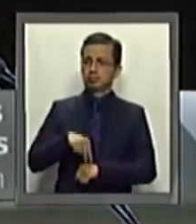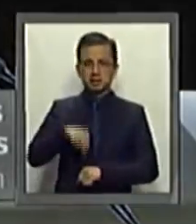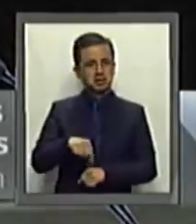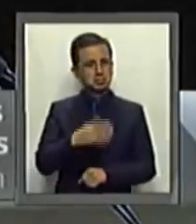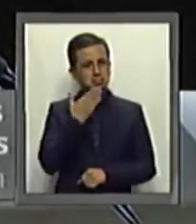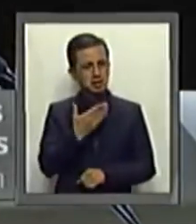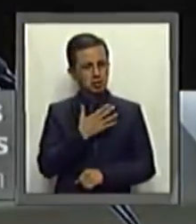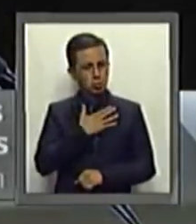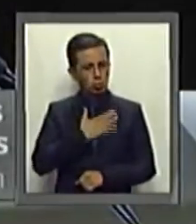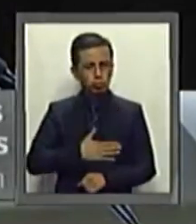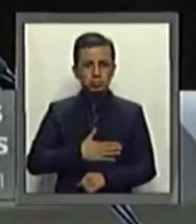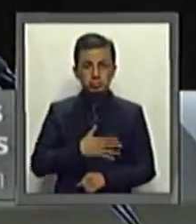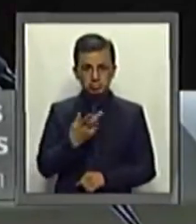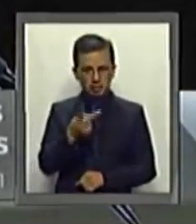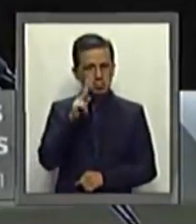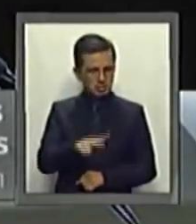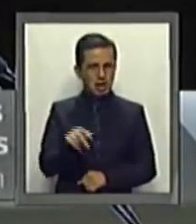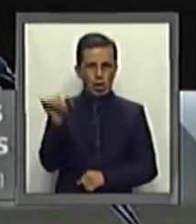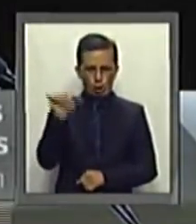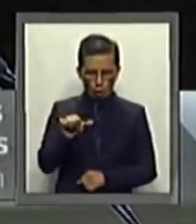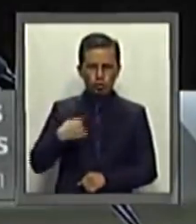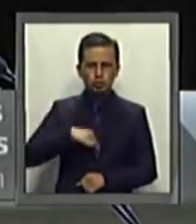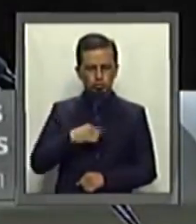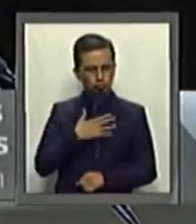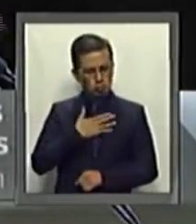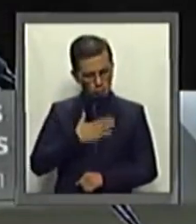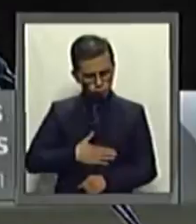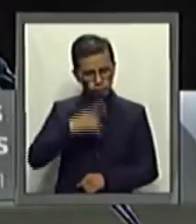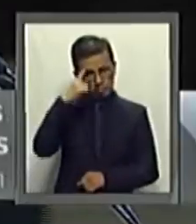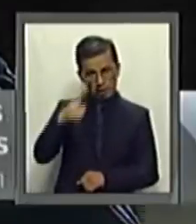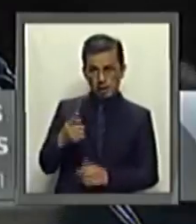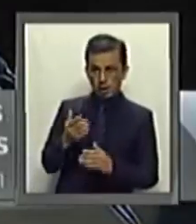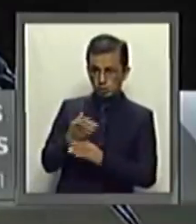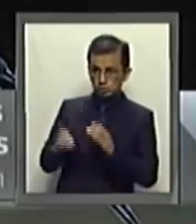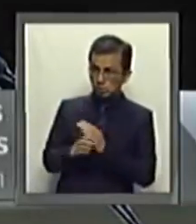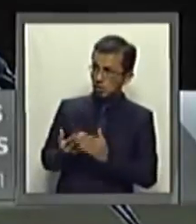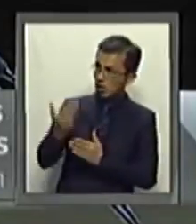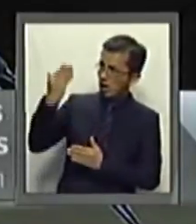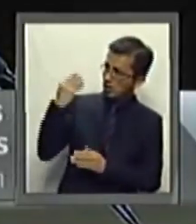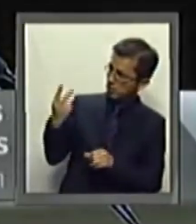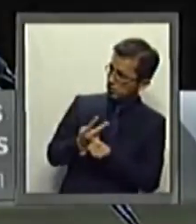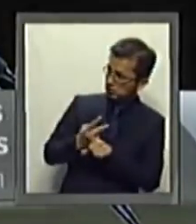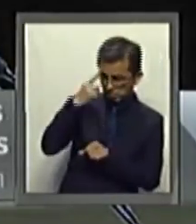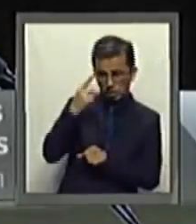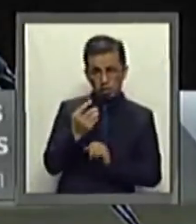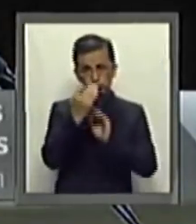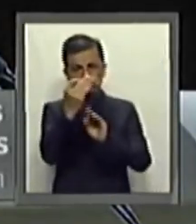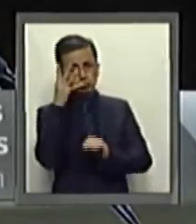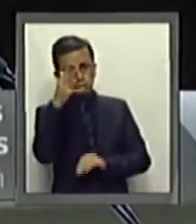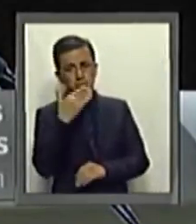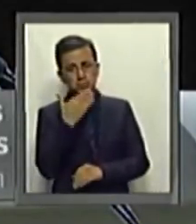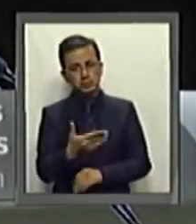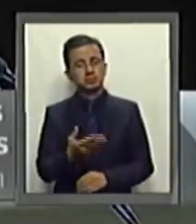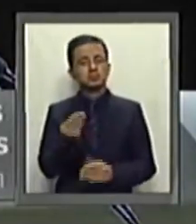hoy estamos haciendo justicia con nuestro pasado para enfrentar nuestro futuro. Les agradezco a todos ustedes, compañeras